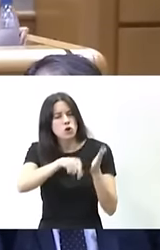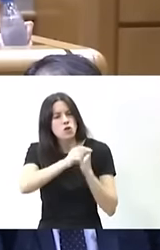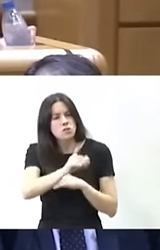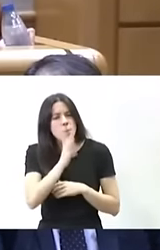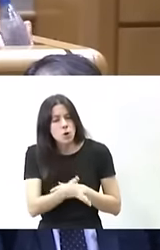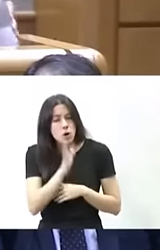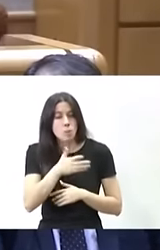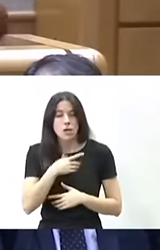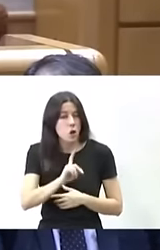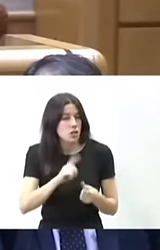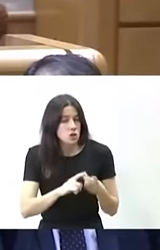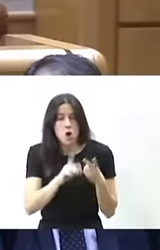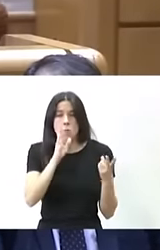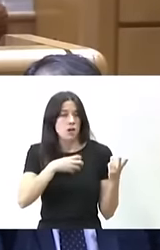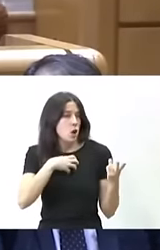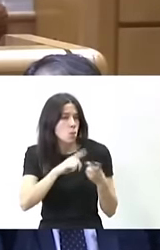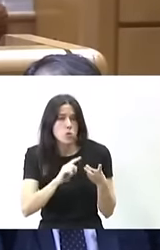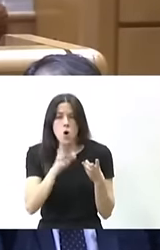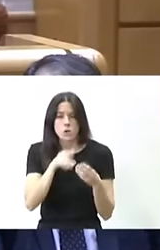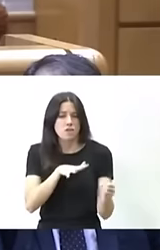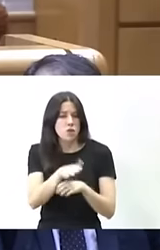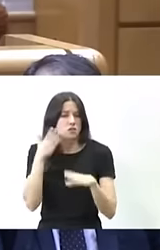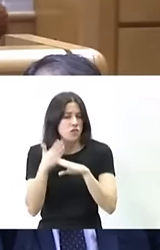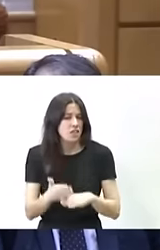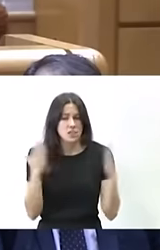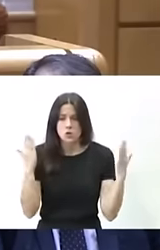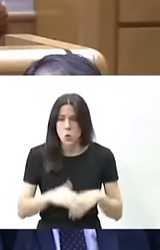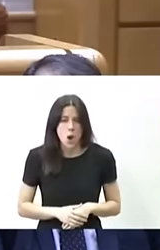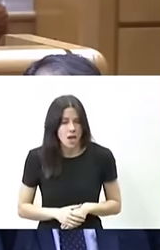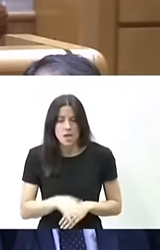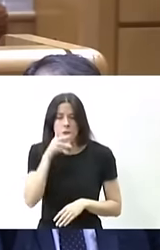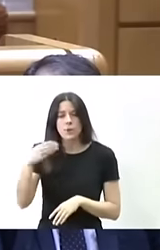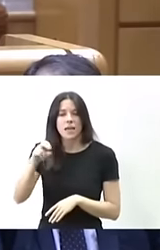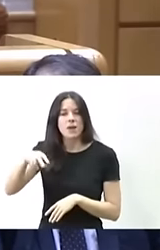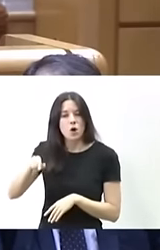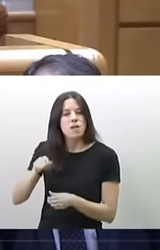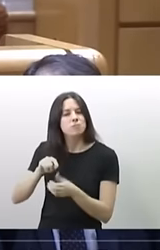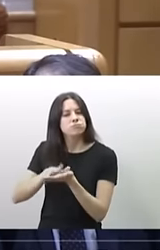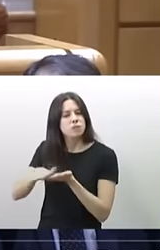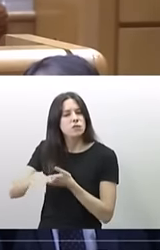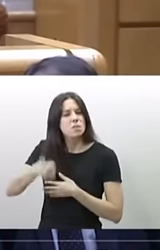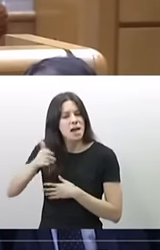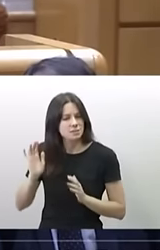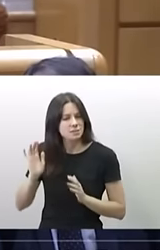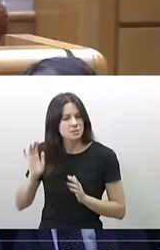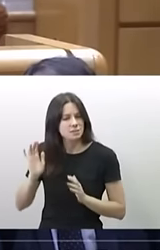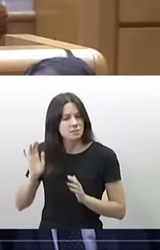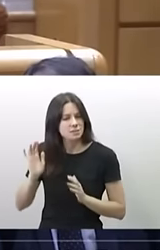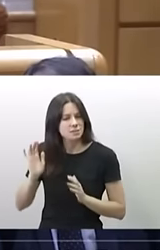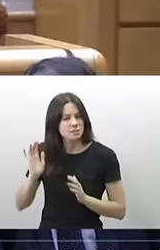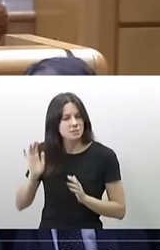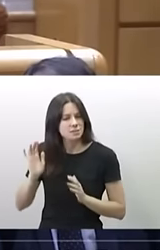pudo, o porque no tenía suficiente influencia como la que tiene la firma de Begoña Gómez, señores del Partido Socialista.